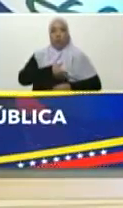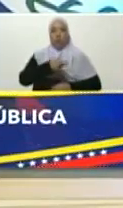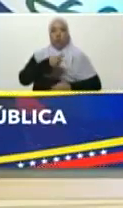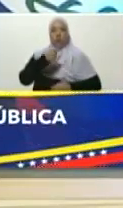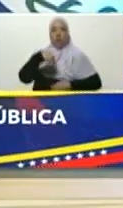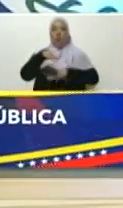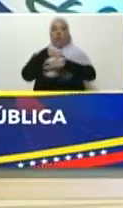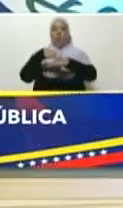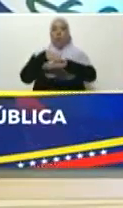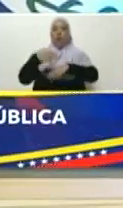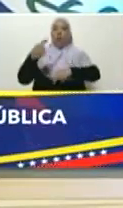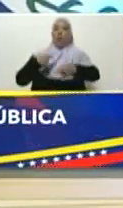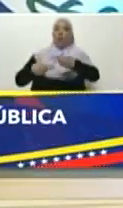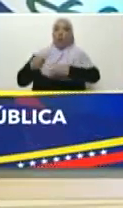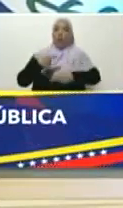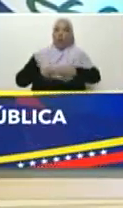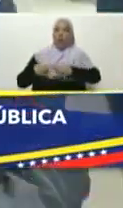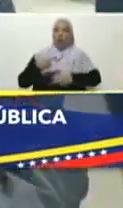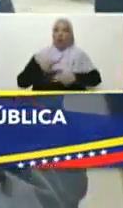ministro de Relaciones Exteriores